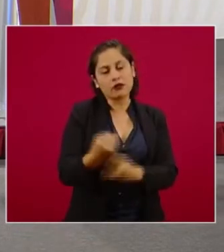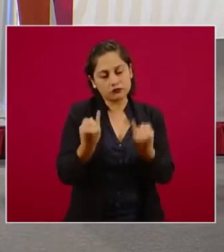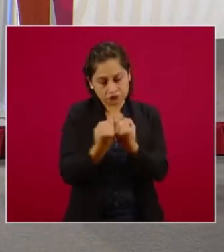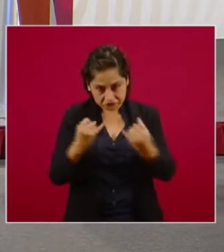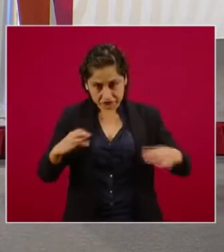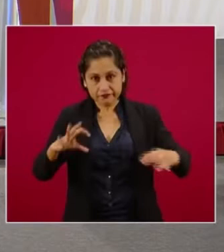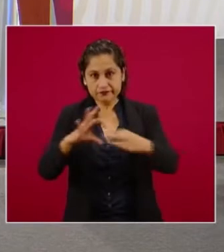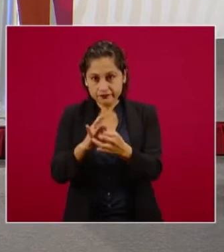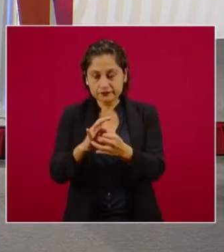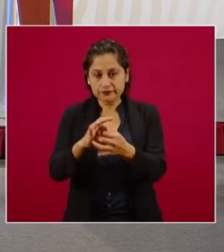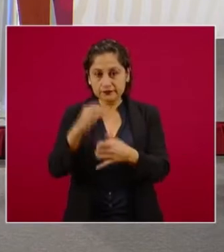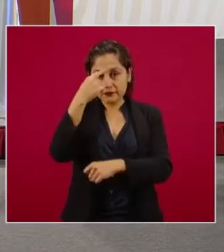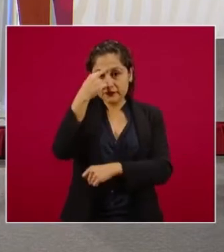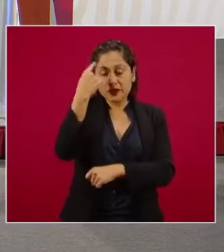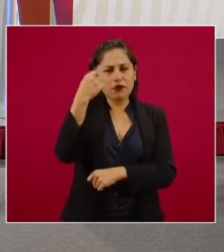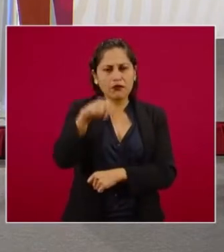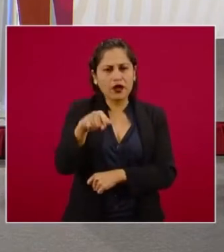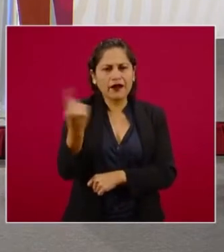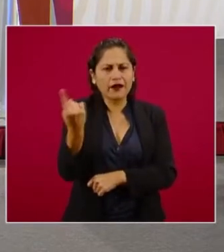lo que dice